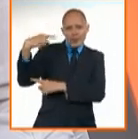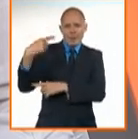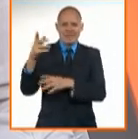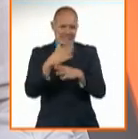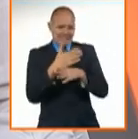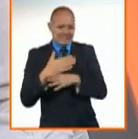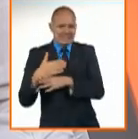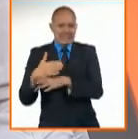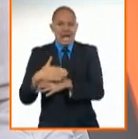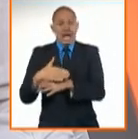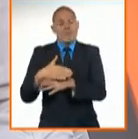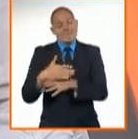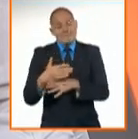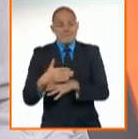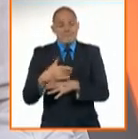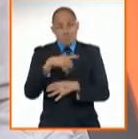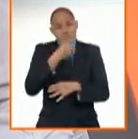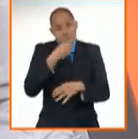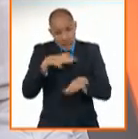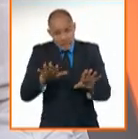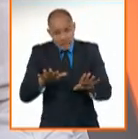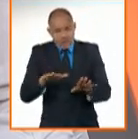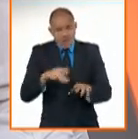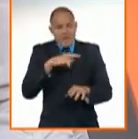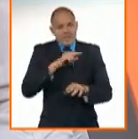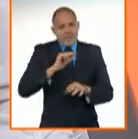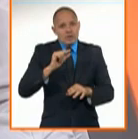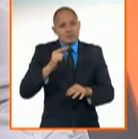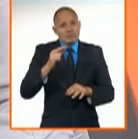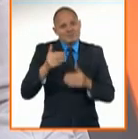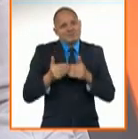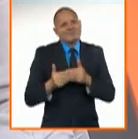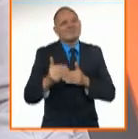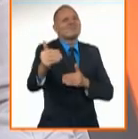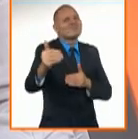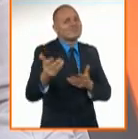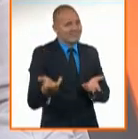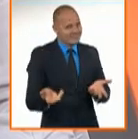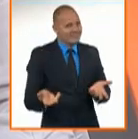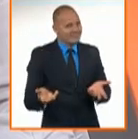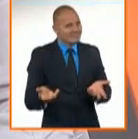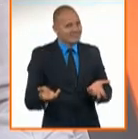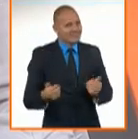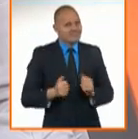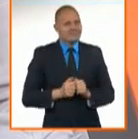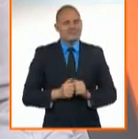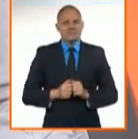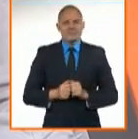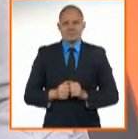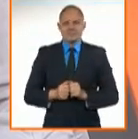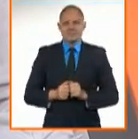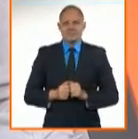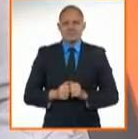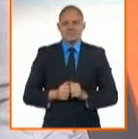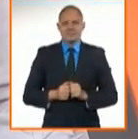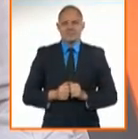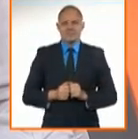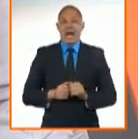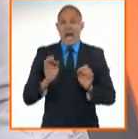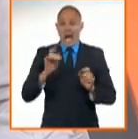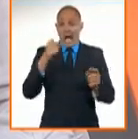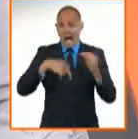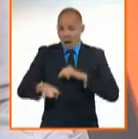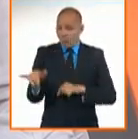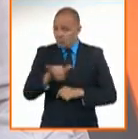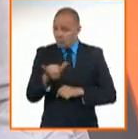tenemos estratégicamente montado a mediano y largo y largo plazo y que se buscan vías también en estos momentos para estabilizar la